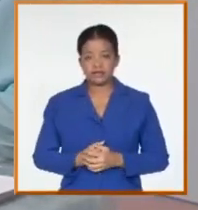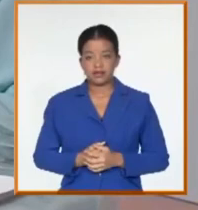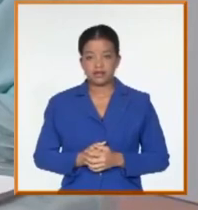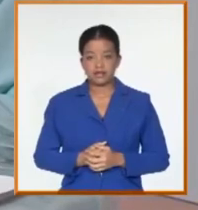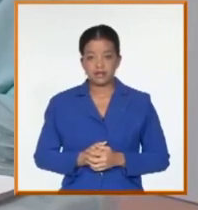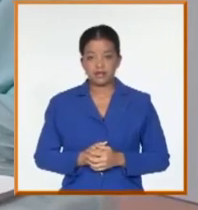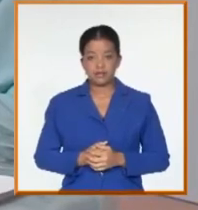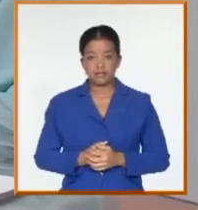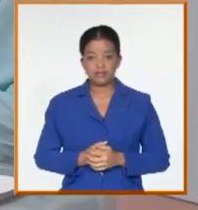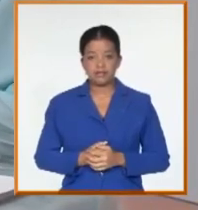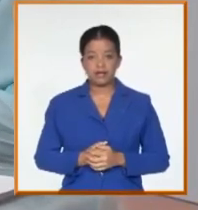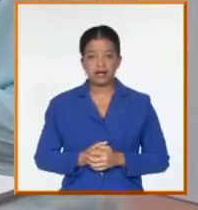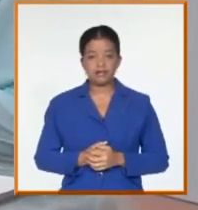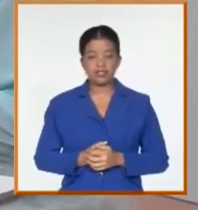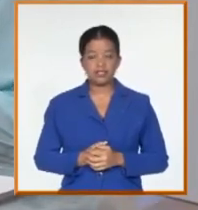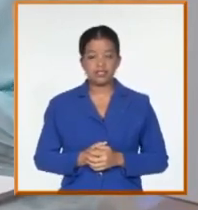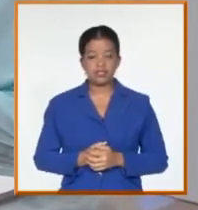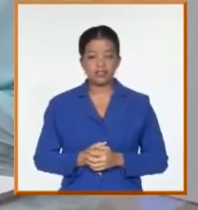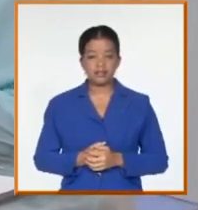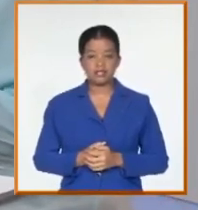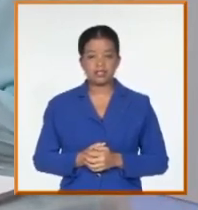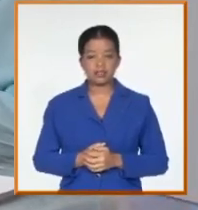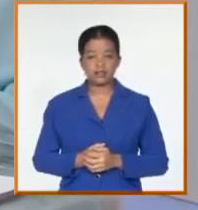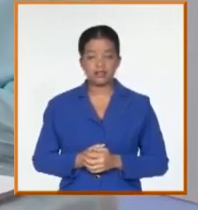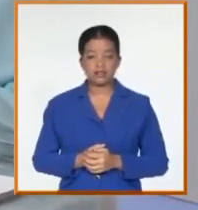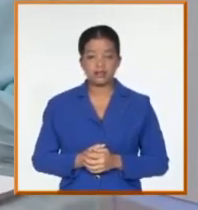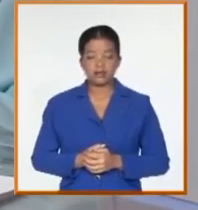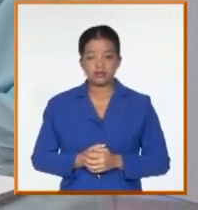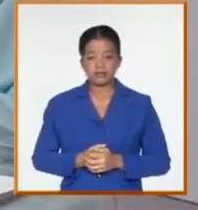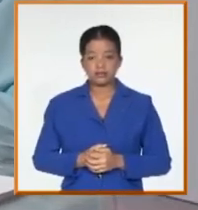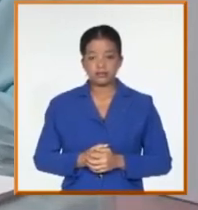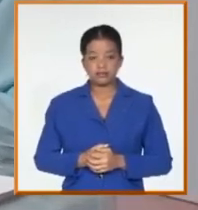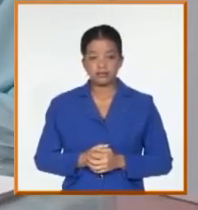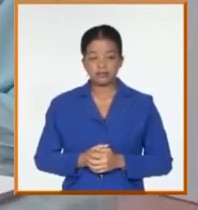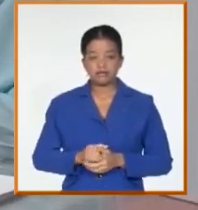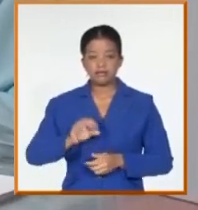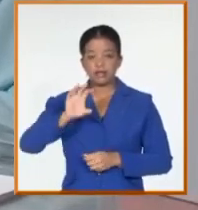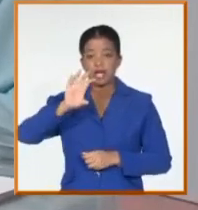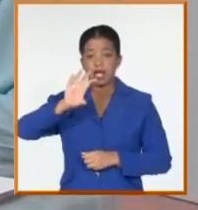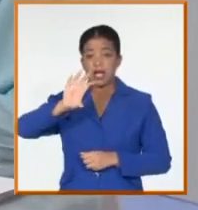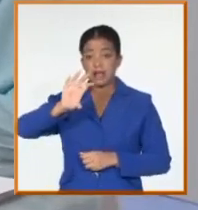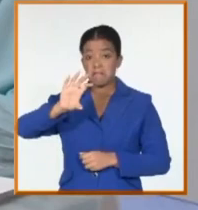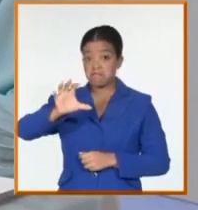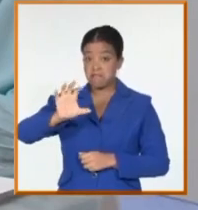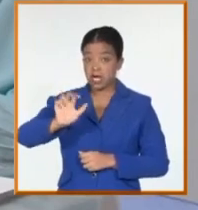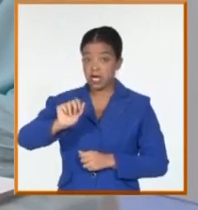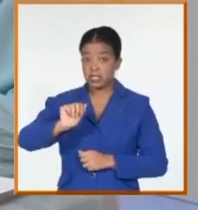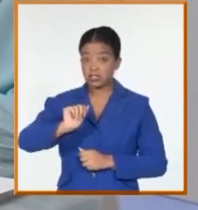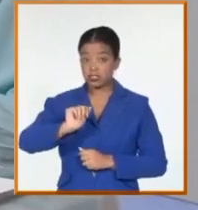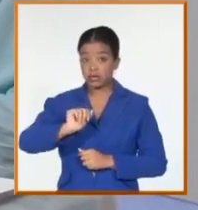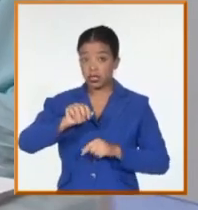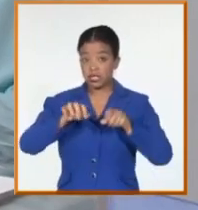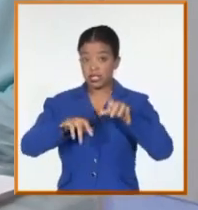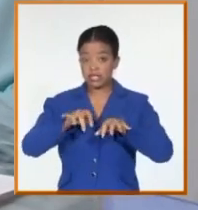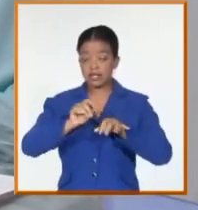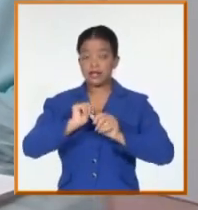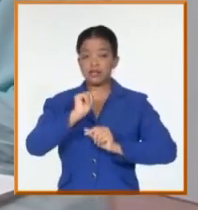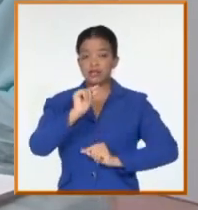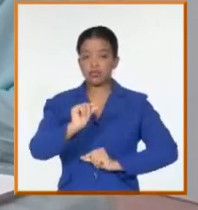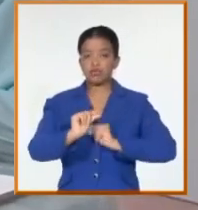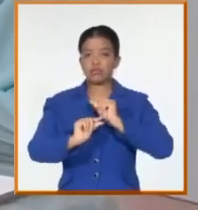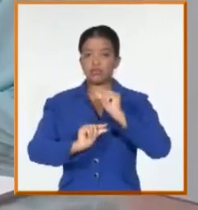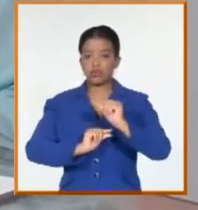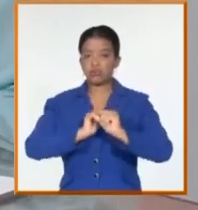por ejemplo el programa de comer la bancarización por supuesto ha venido a jugar su papel